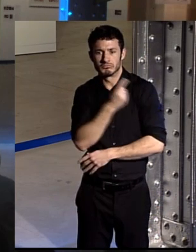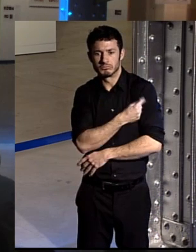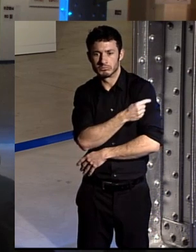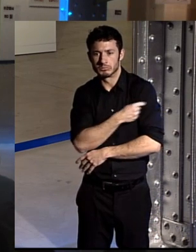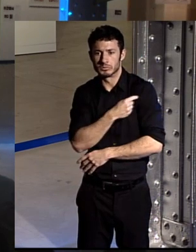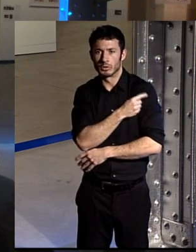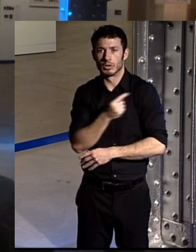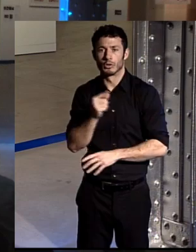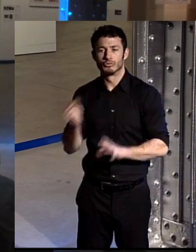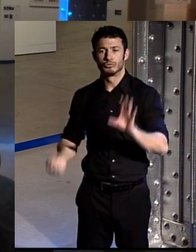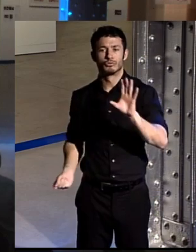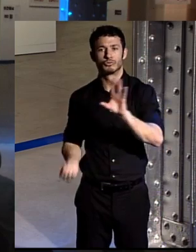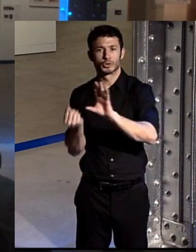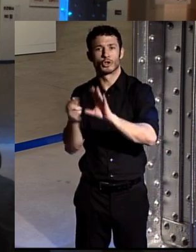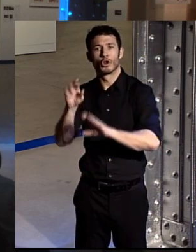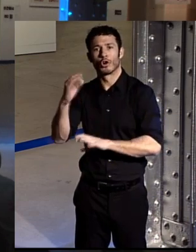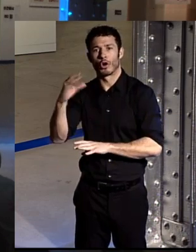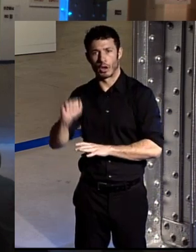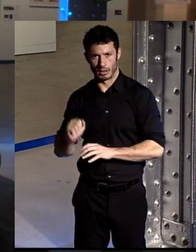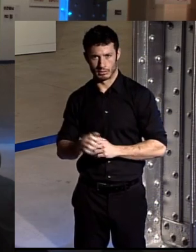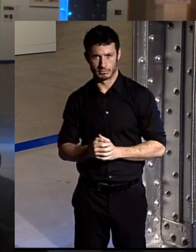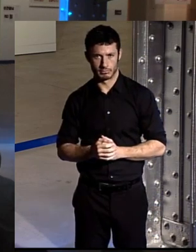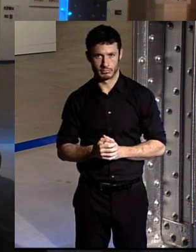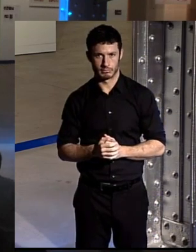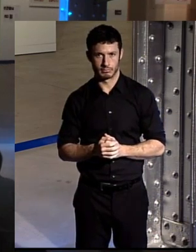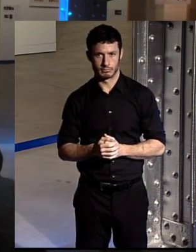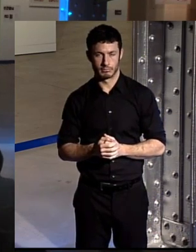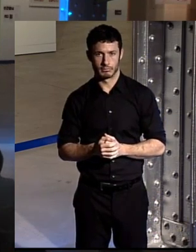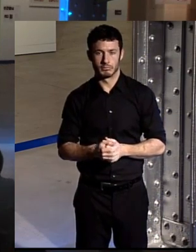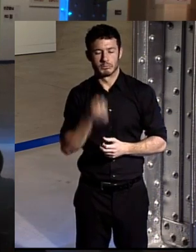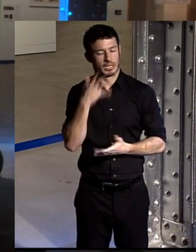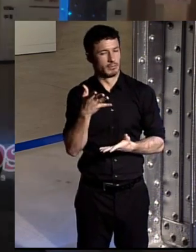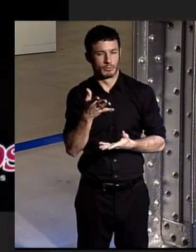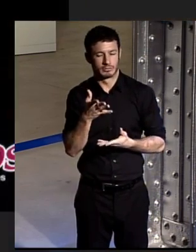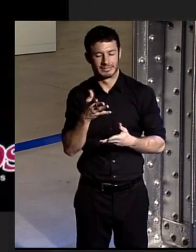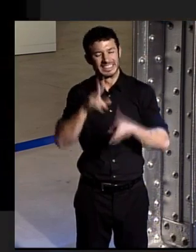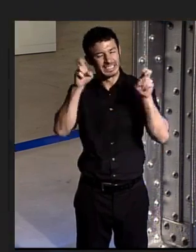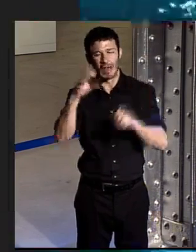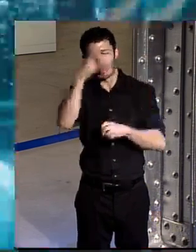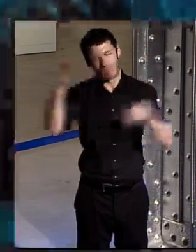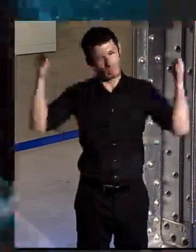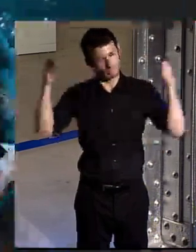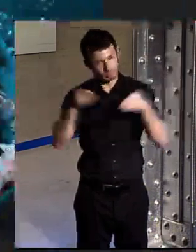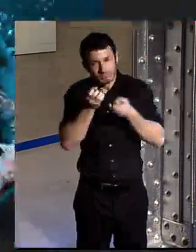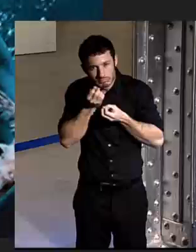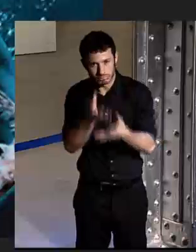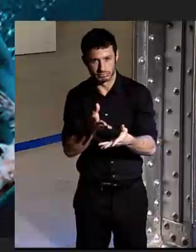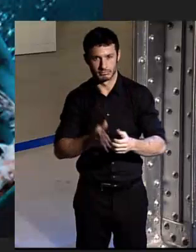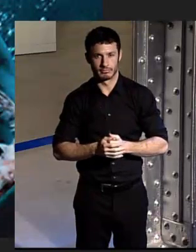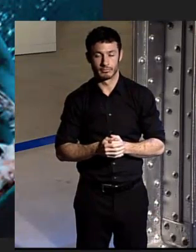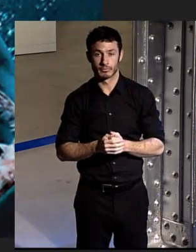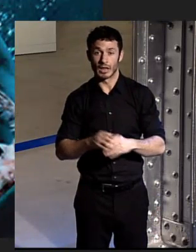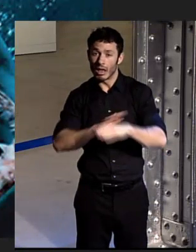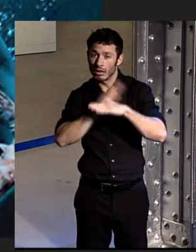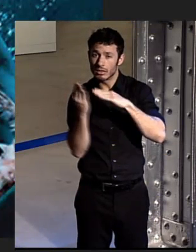con supositorios Robbie. Bien, vamos a empezar a hablar un poquito de ciencia. El